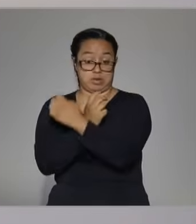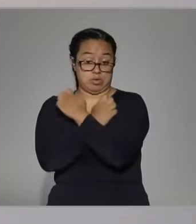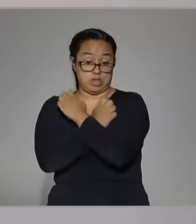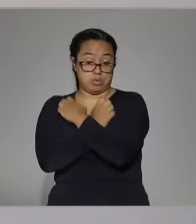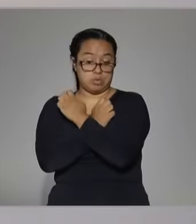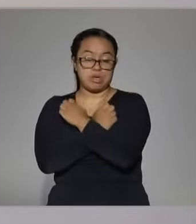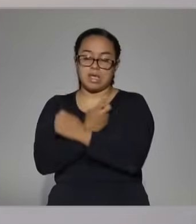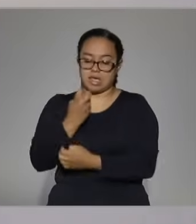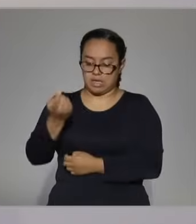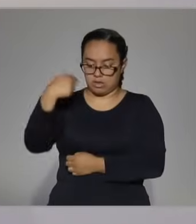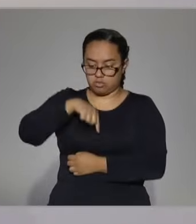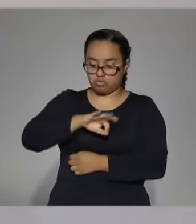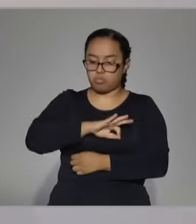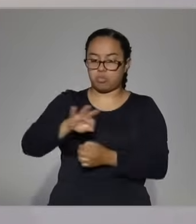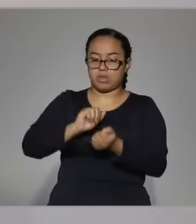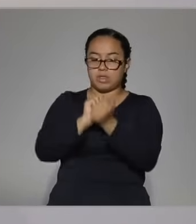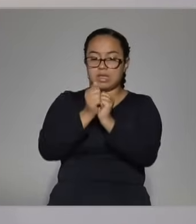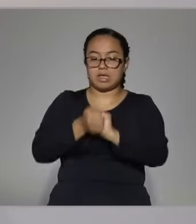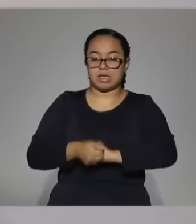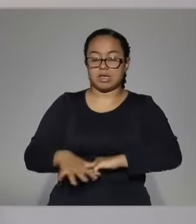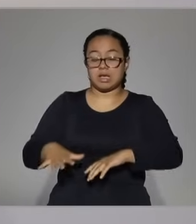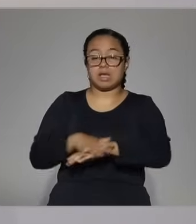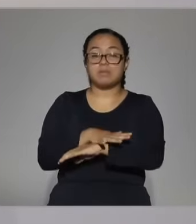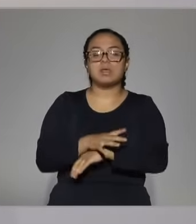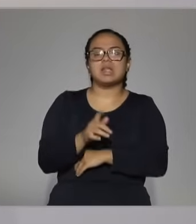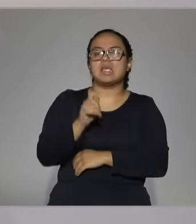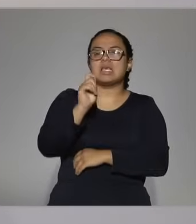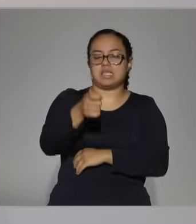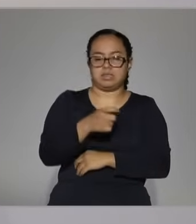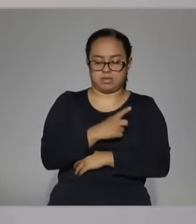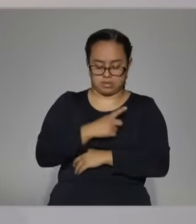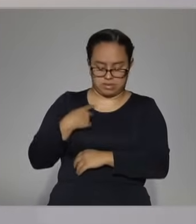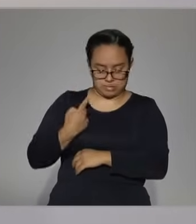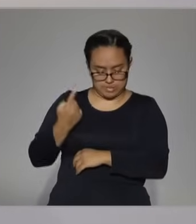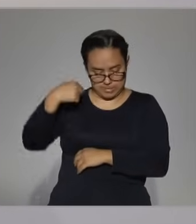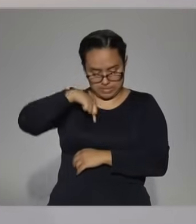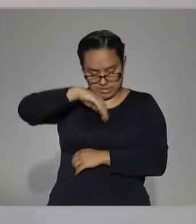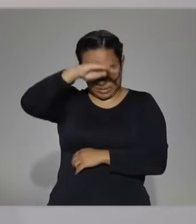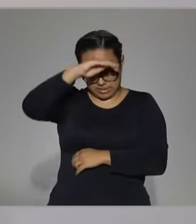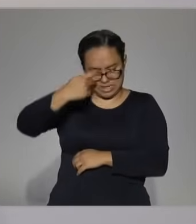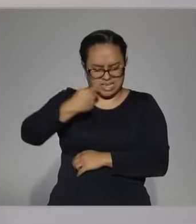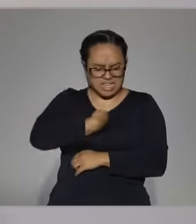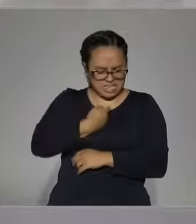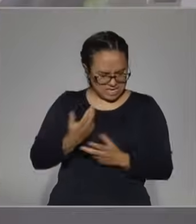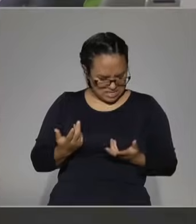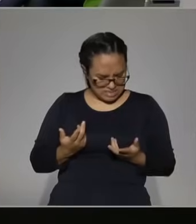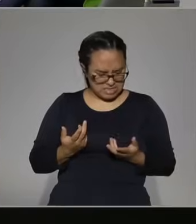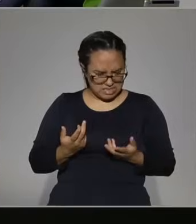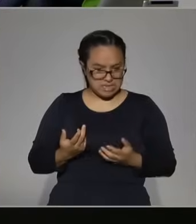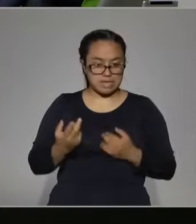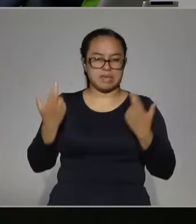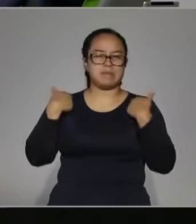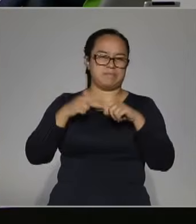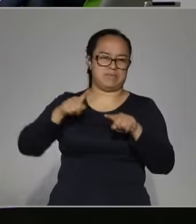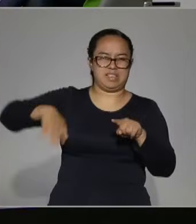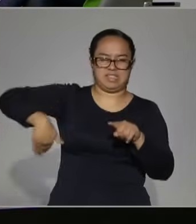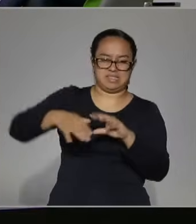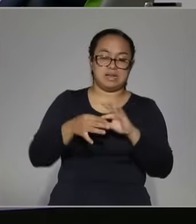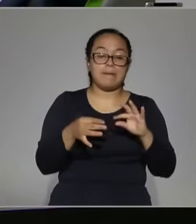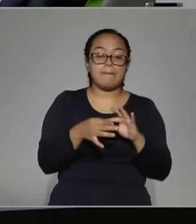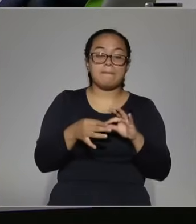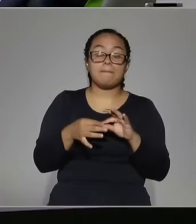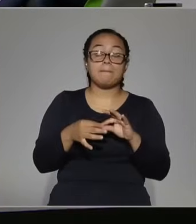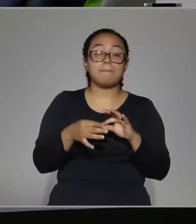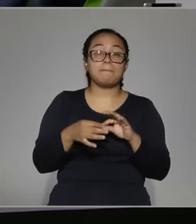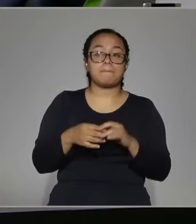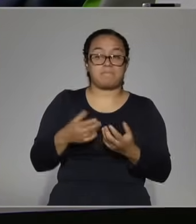algo que te va a transformar. Y eso implica reflexionar sobre quiénes somos. lo que mencionaba la profesora justamente.